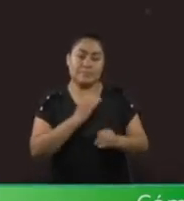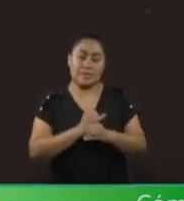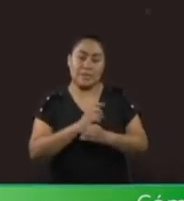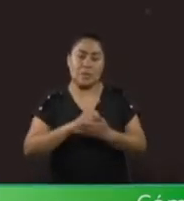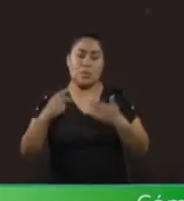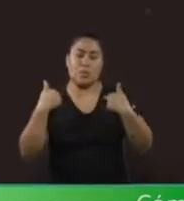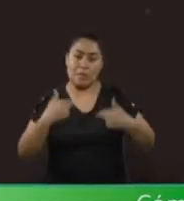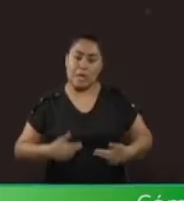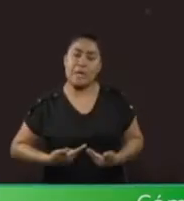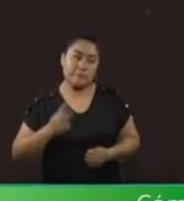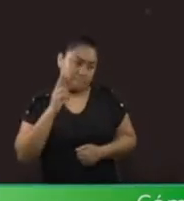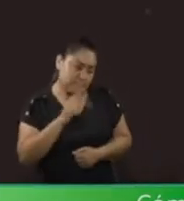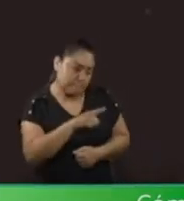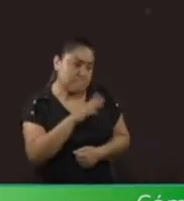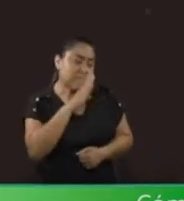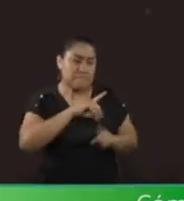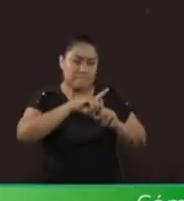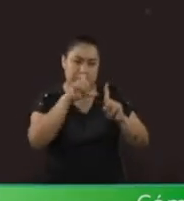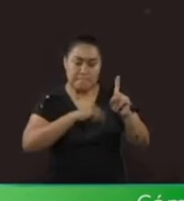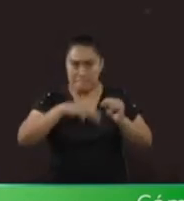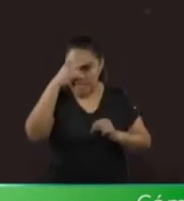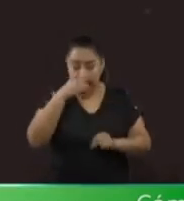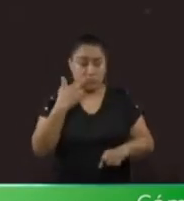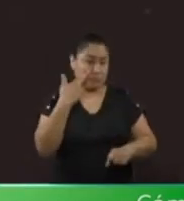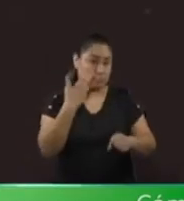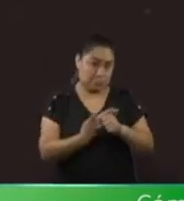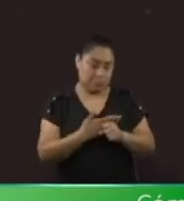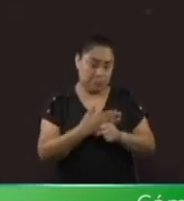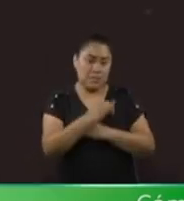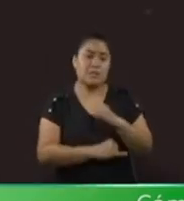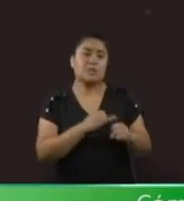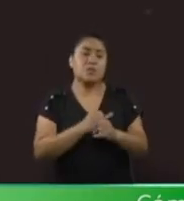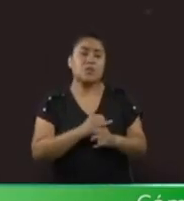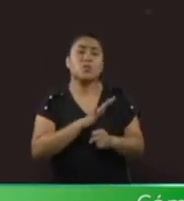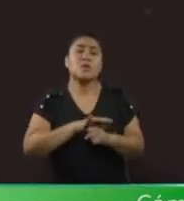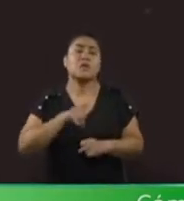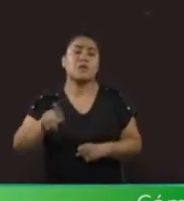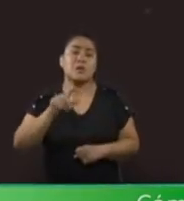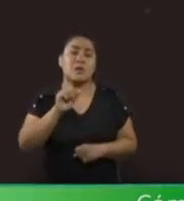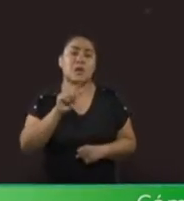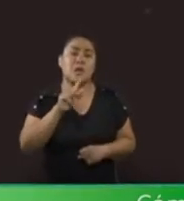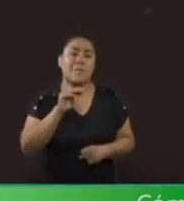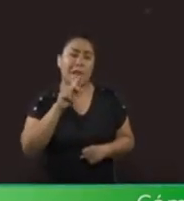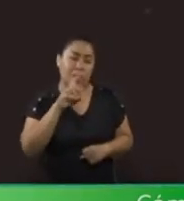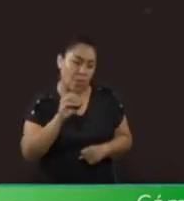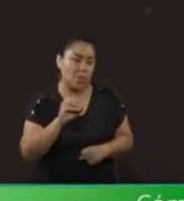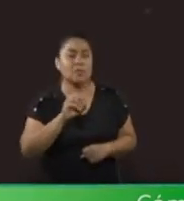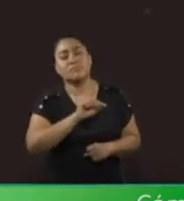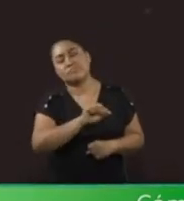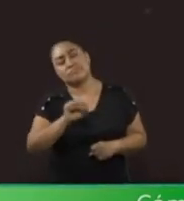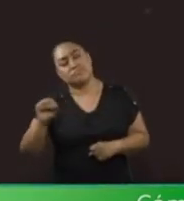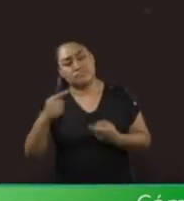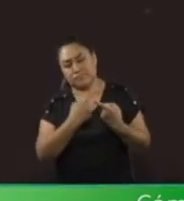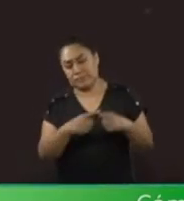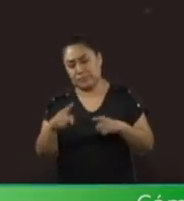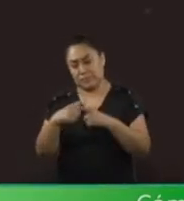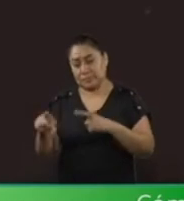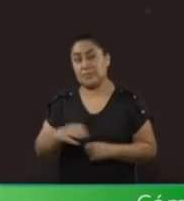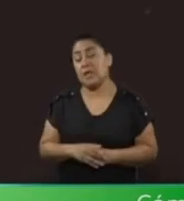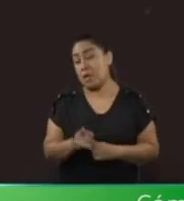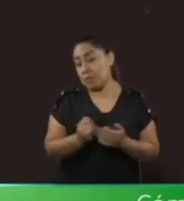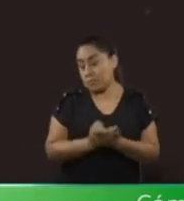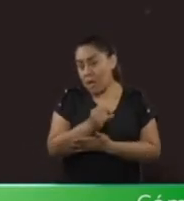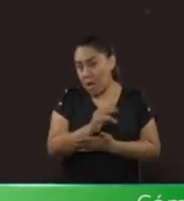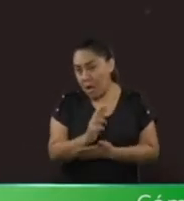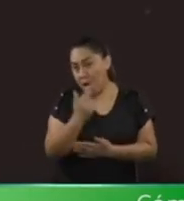condenó al Estado mexicano por responsabilidad internacional en el caso Alvarado Espinosa y otros contra México. Esta sentencia